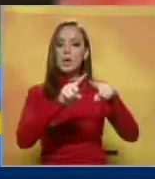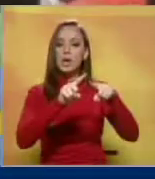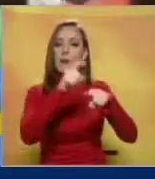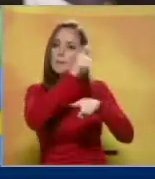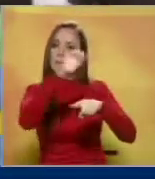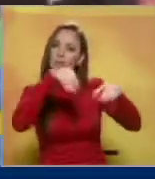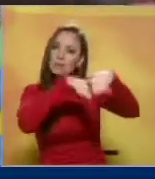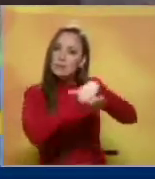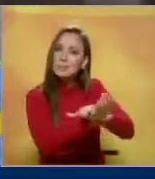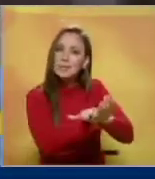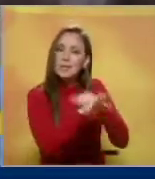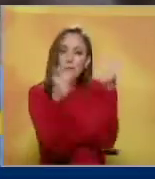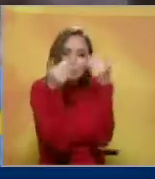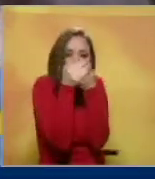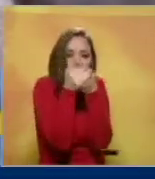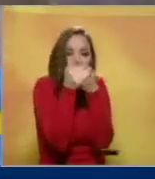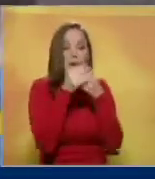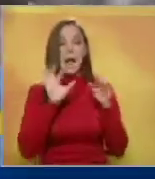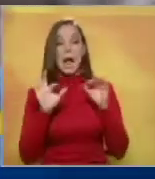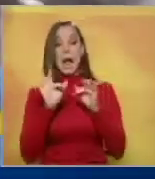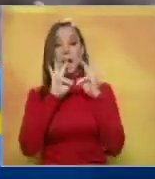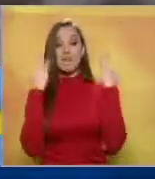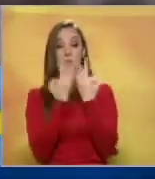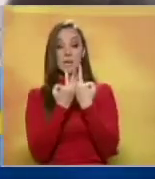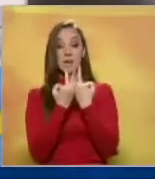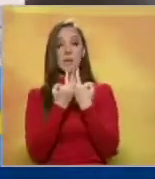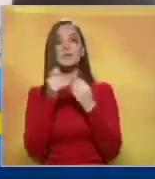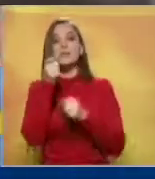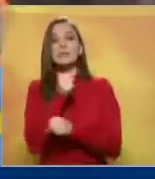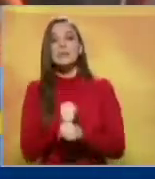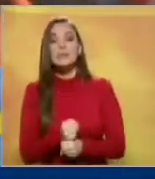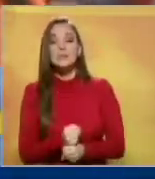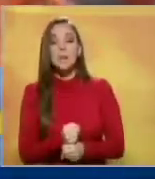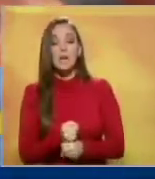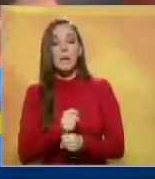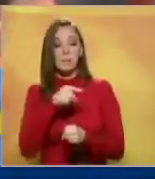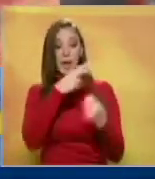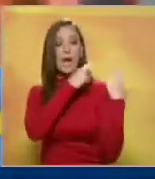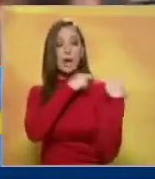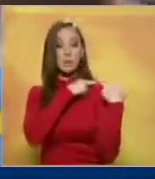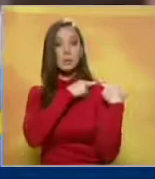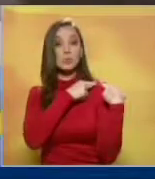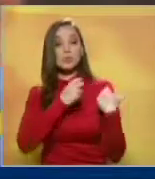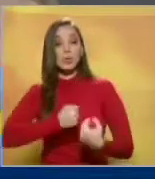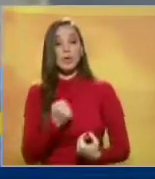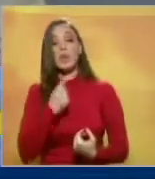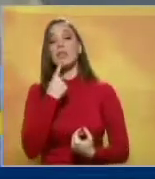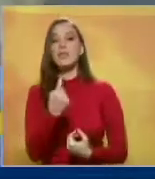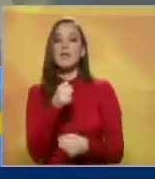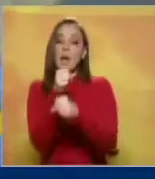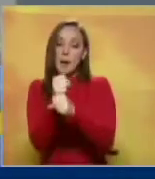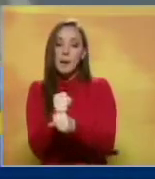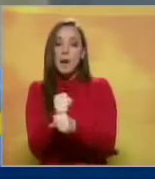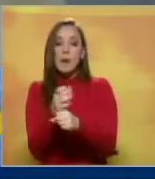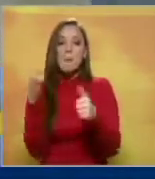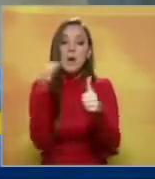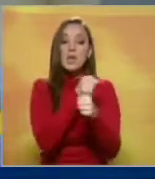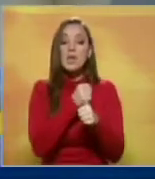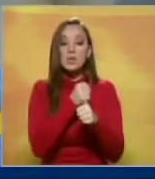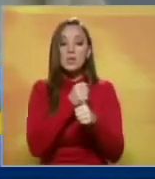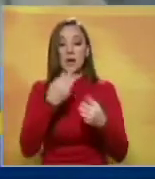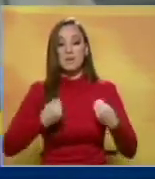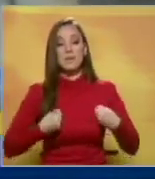familiares se reunieron en los alrededores del yacimiento luego que las autoridades advirtieran que las esperanzas de encontrar sobrevivientes